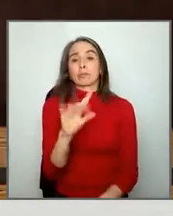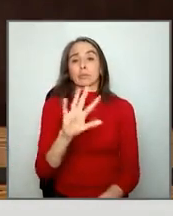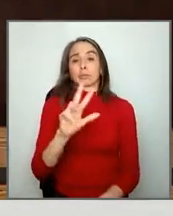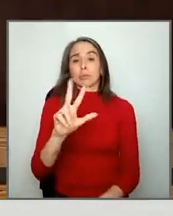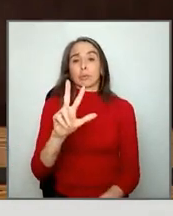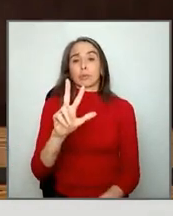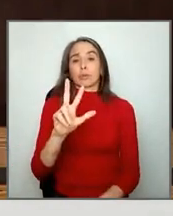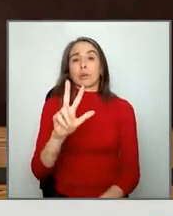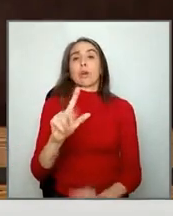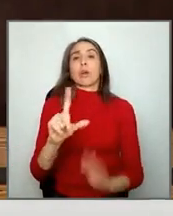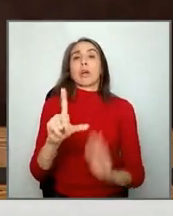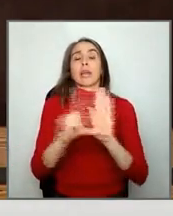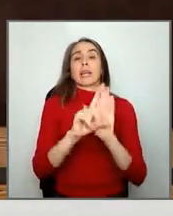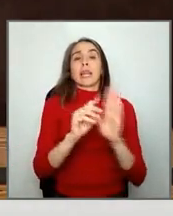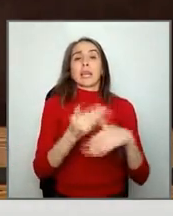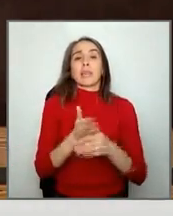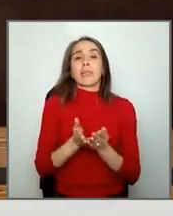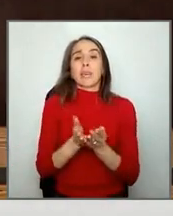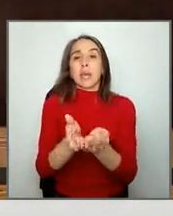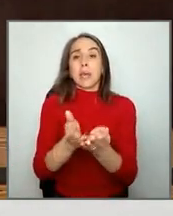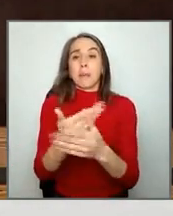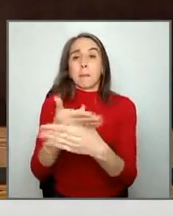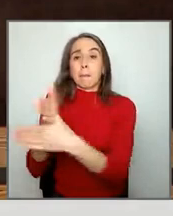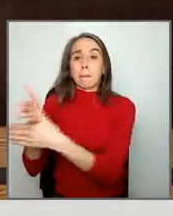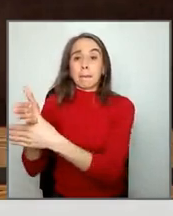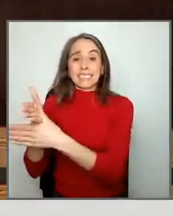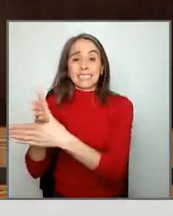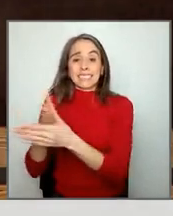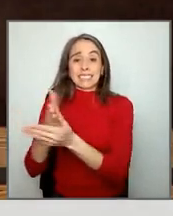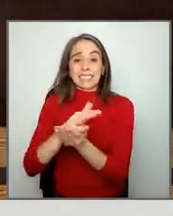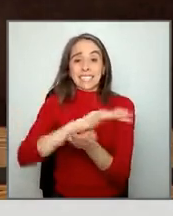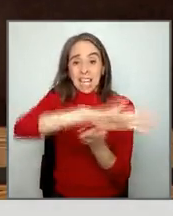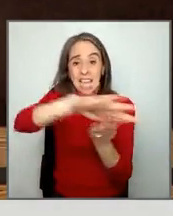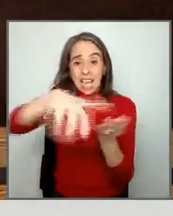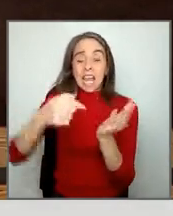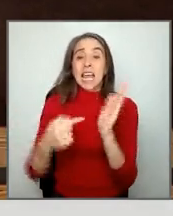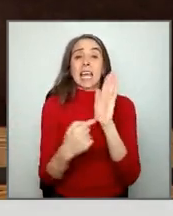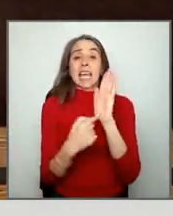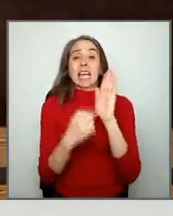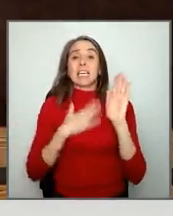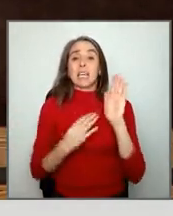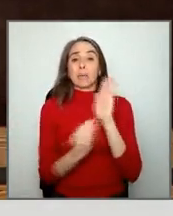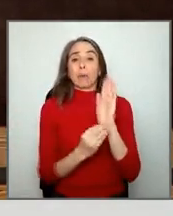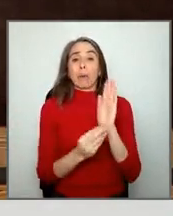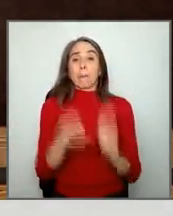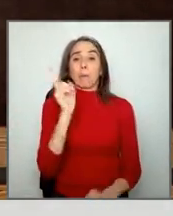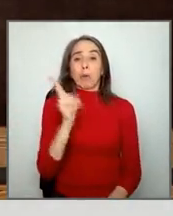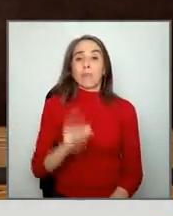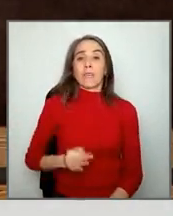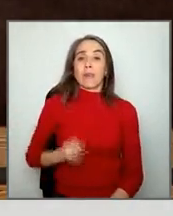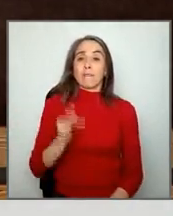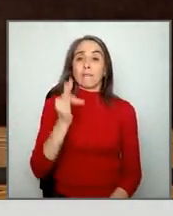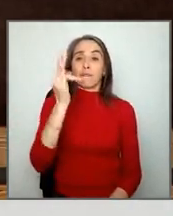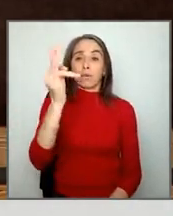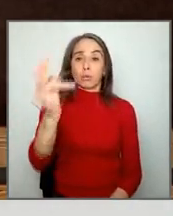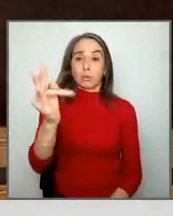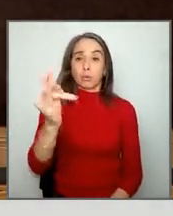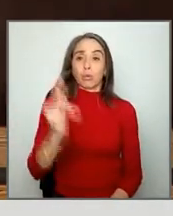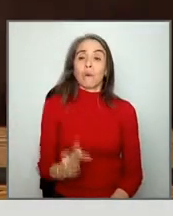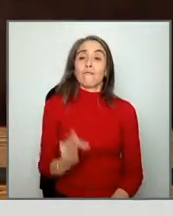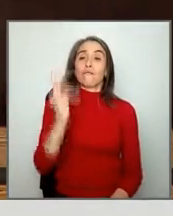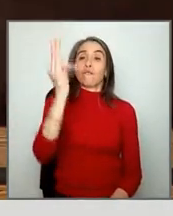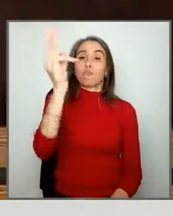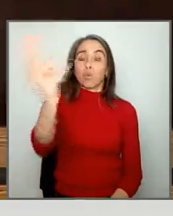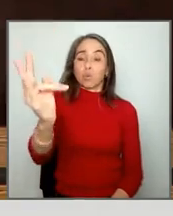pesca este buscaba prohibir hacia el futuro hacia el futuro y no